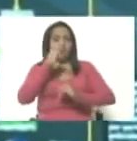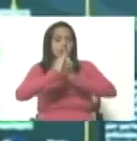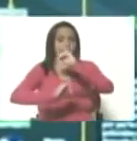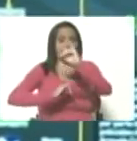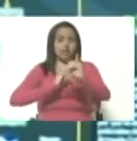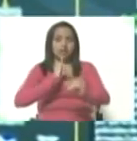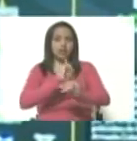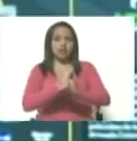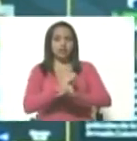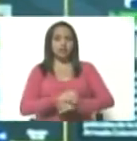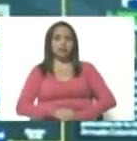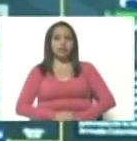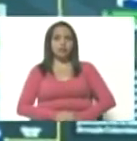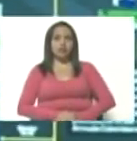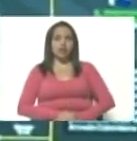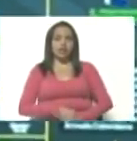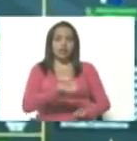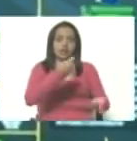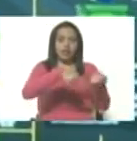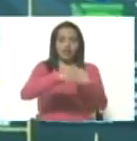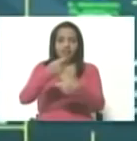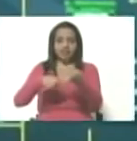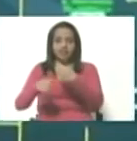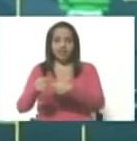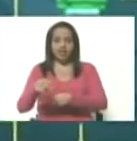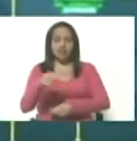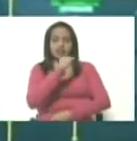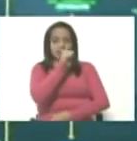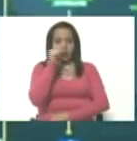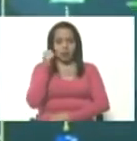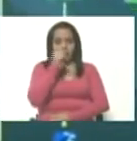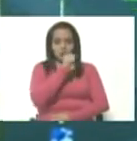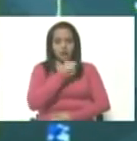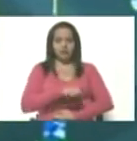internacional de tráfico de droga